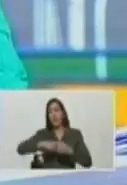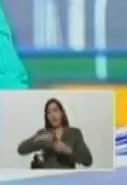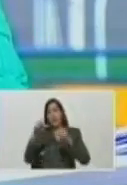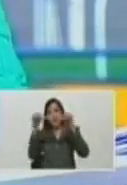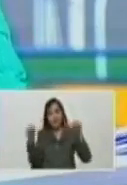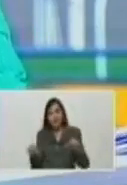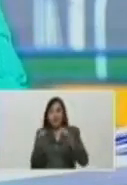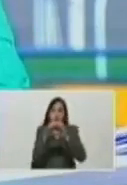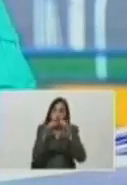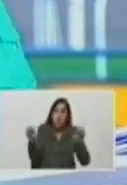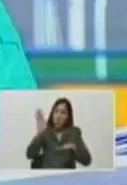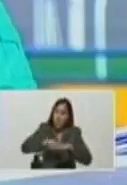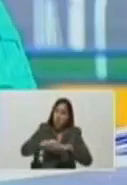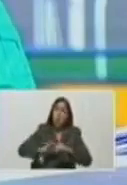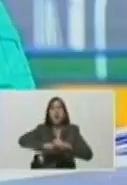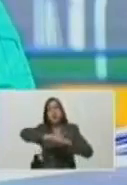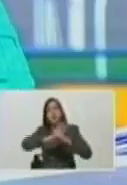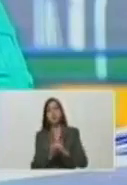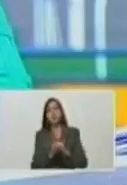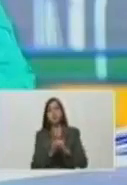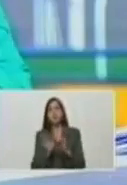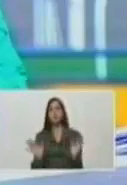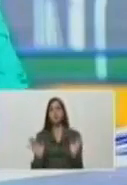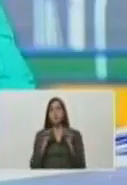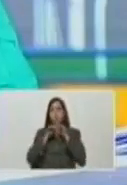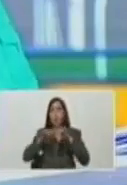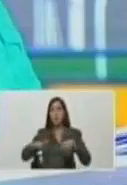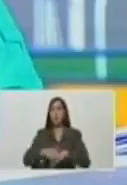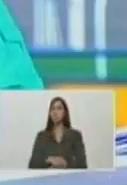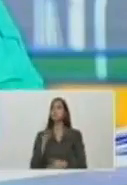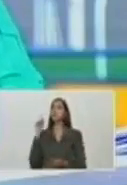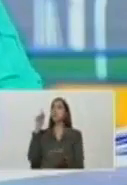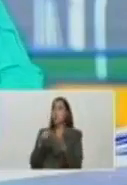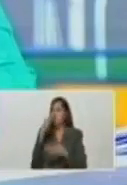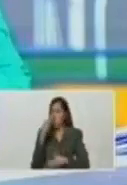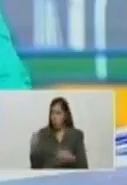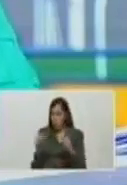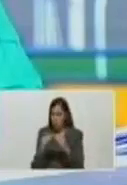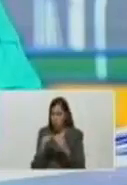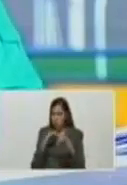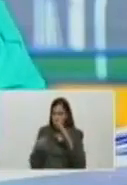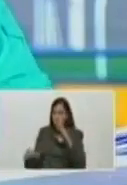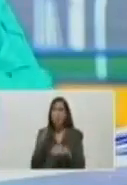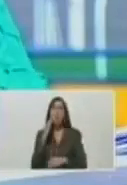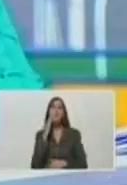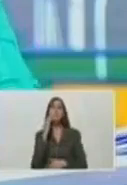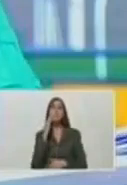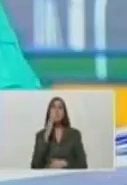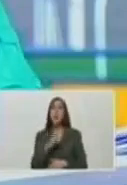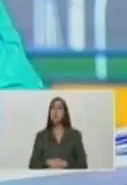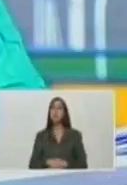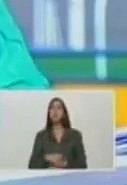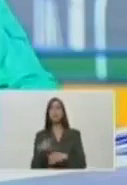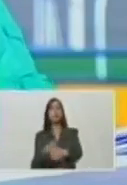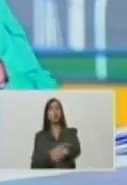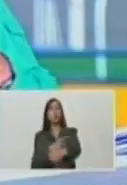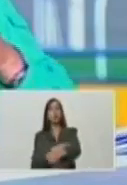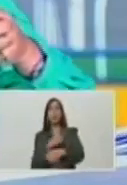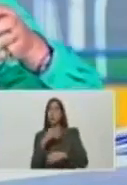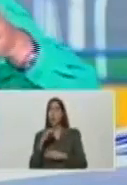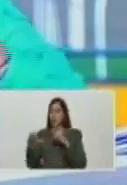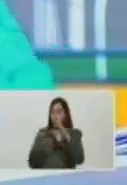escolar producto de la pandemia. Fuimos hasta su casa. Hablamos con su madre, con sus hermanos, le